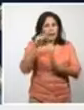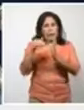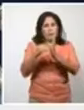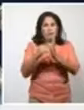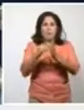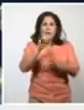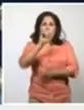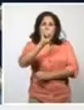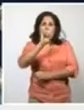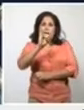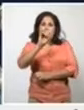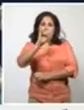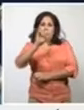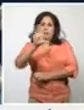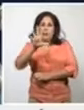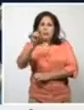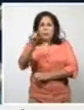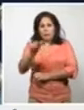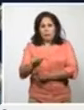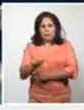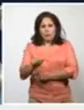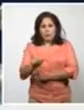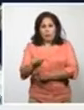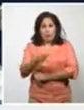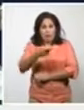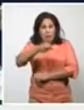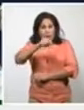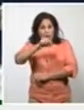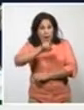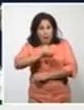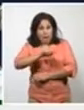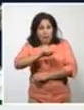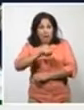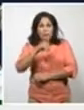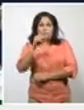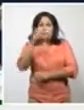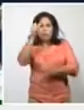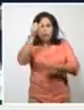3.365 personas. En el día de ayer, nuestro laboratorio,